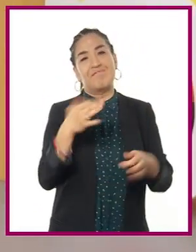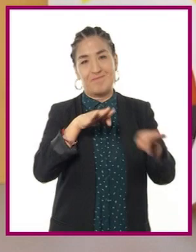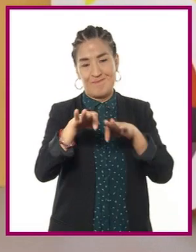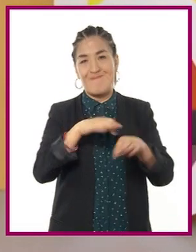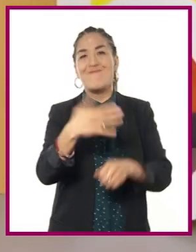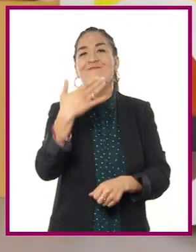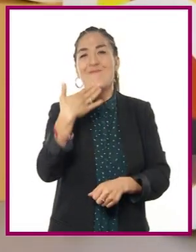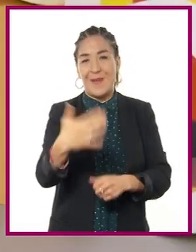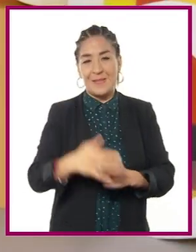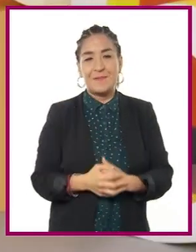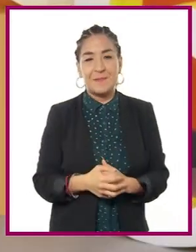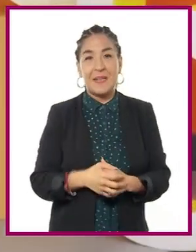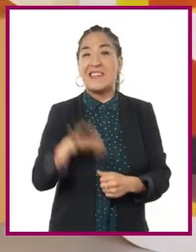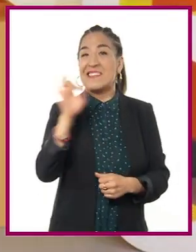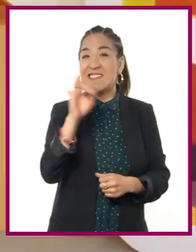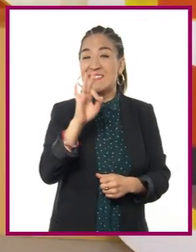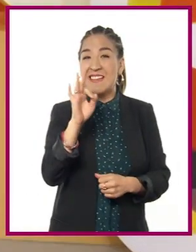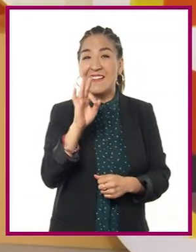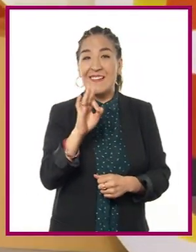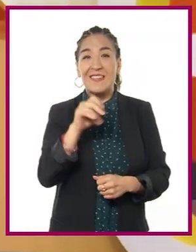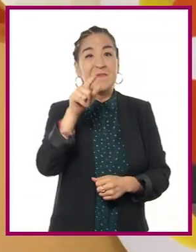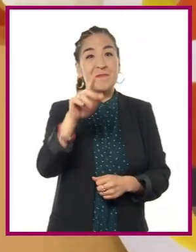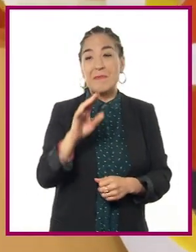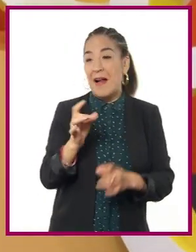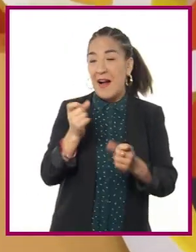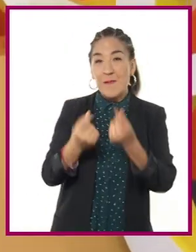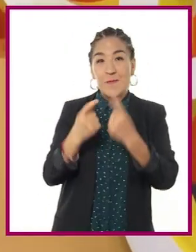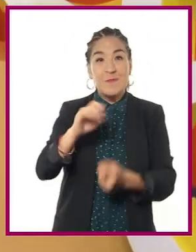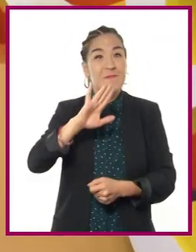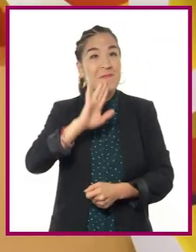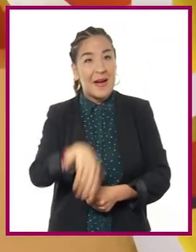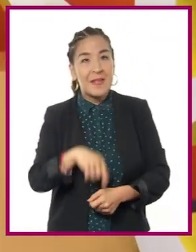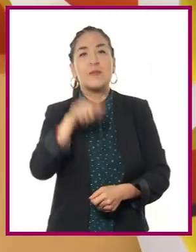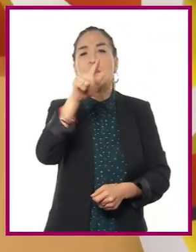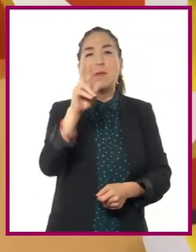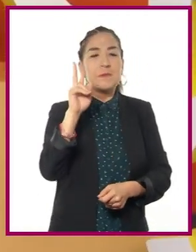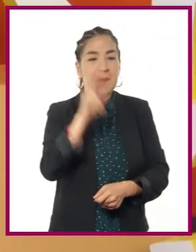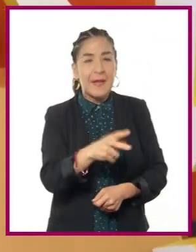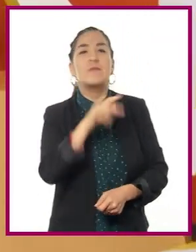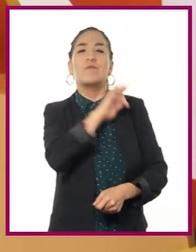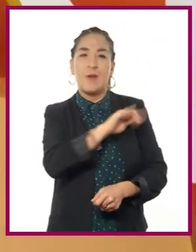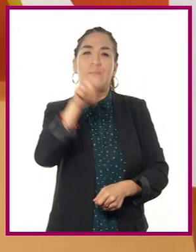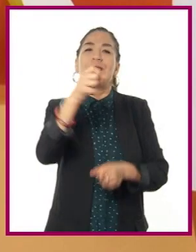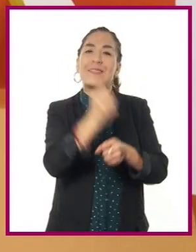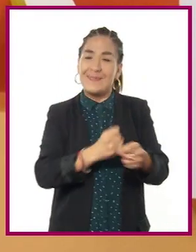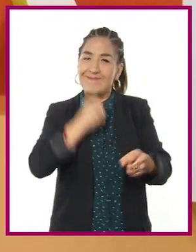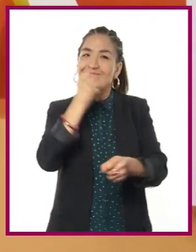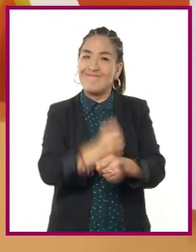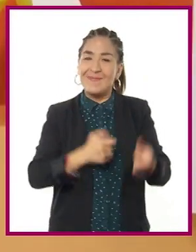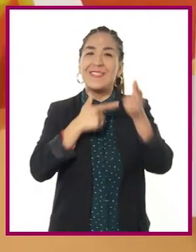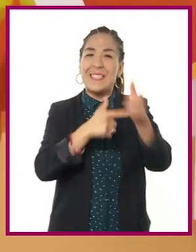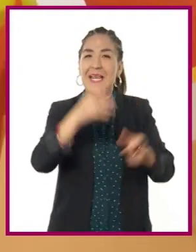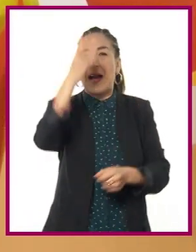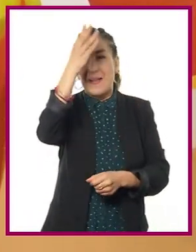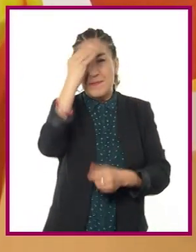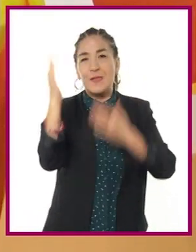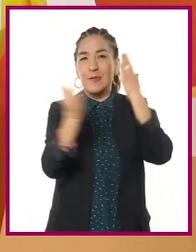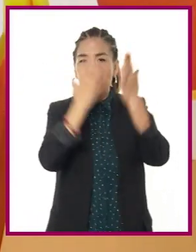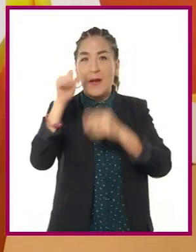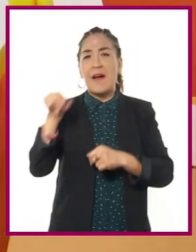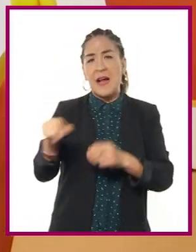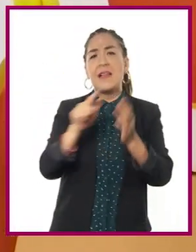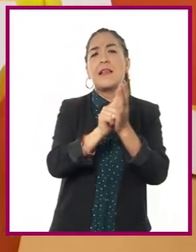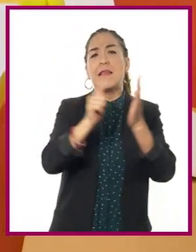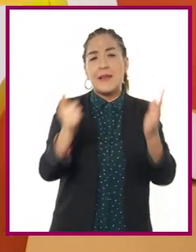trabajo. De lo contrario, ustedes identificaron los contenidos que pueden seguir estudiando. En su libro